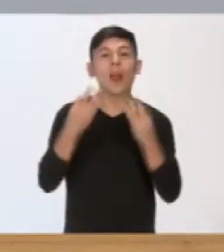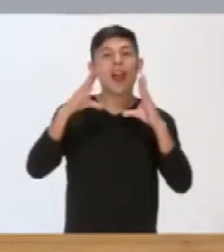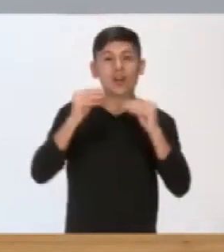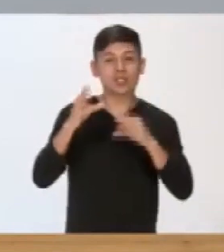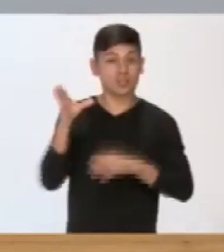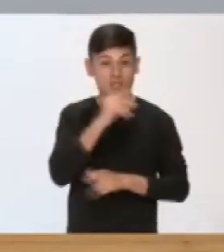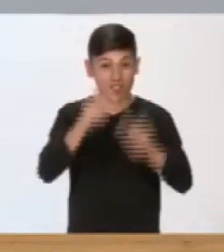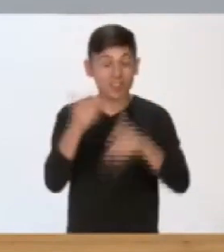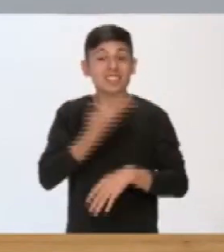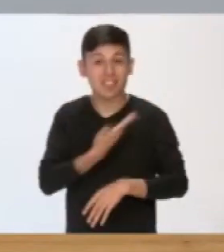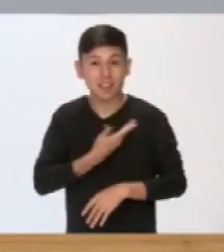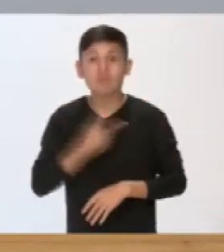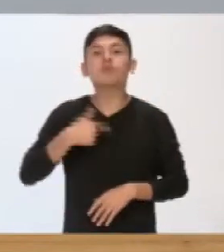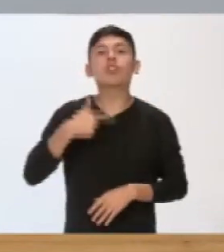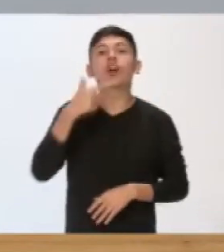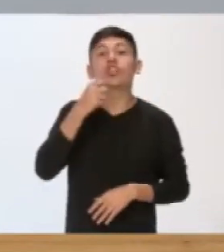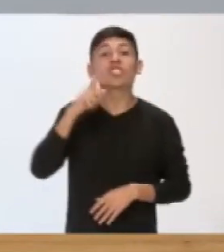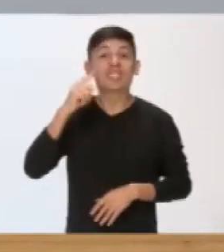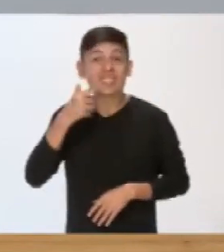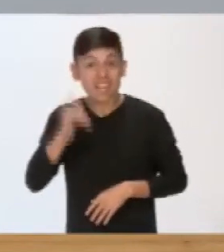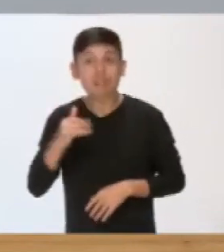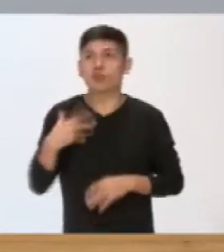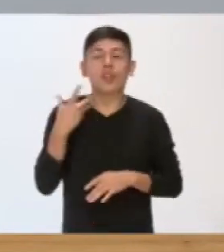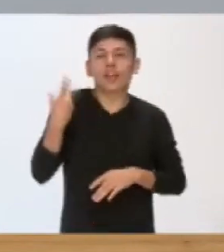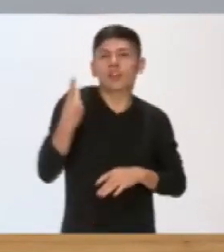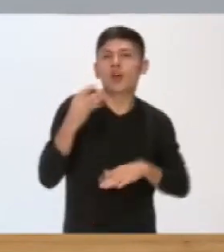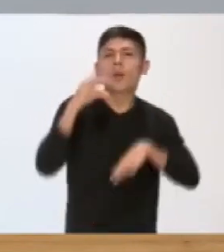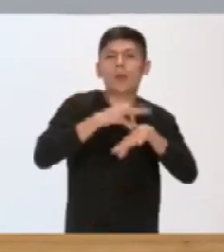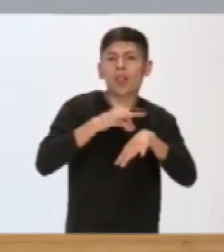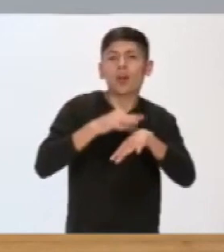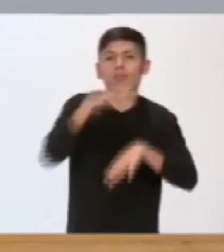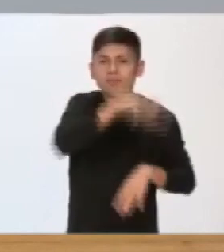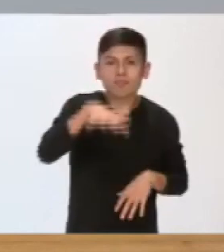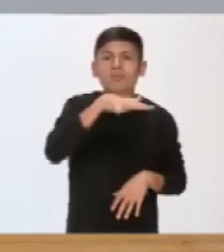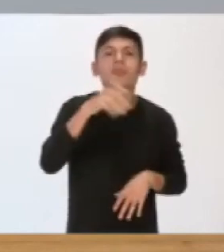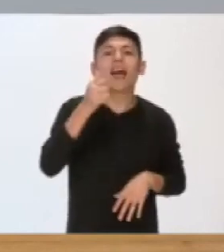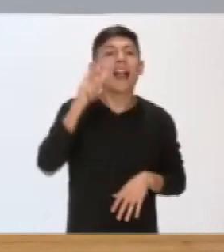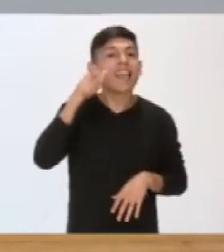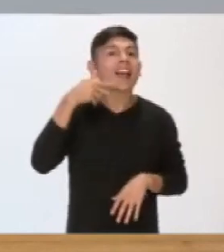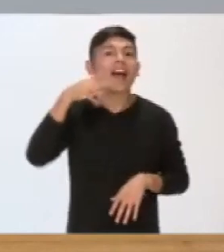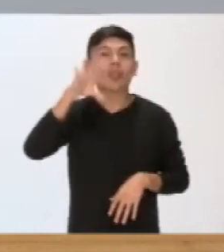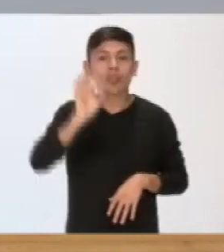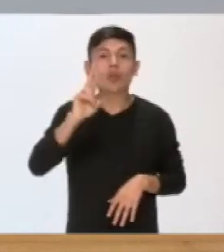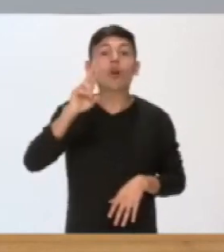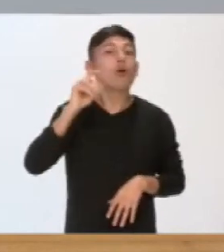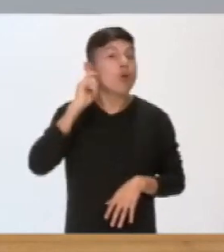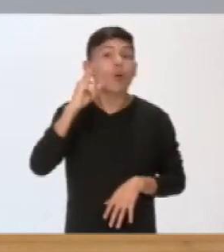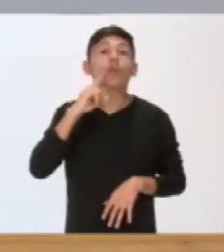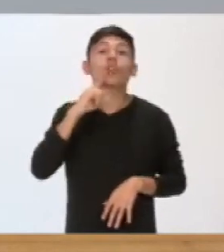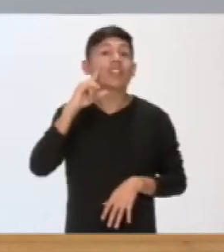Buenas noches, santafesinos. Mi nombre es Daniel Alzari. Yo soy el director médico del Hospital Regional Alejandro Gutiérrez de Venado